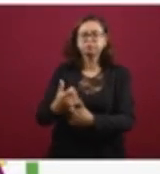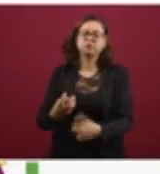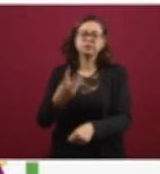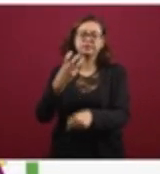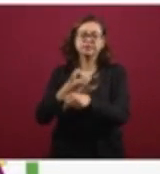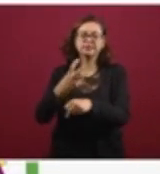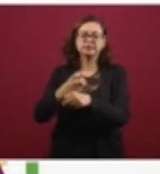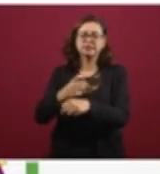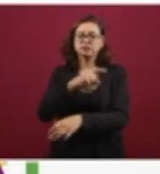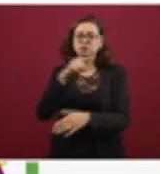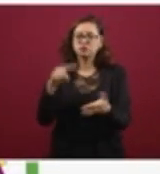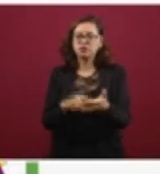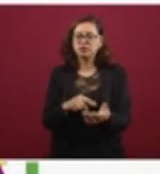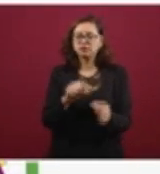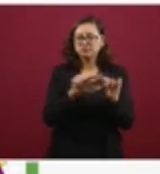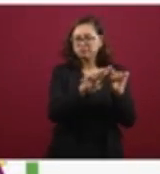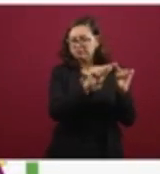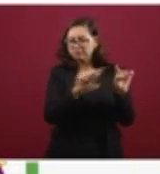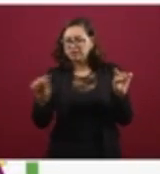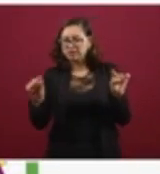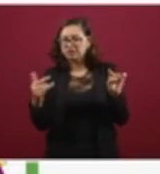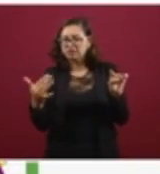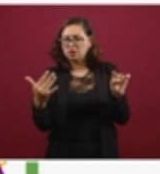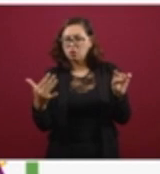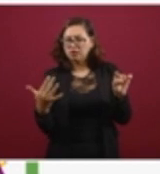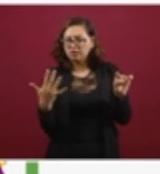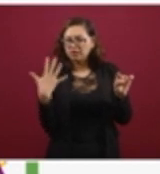pues la tenemos en el 55 y vemos